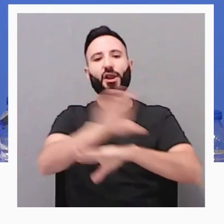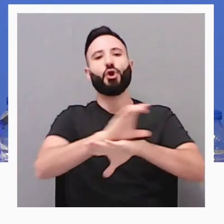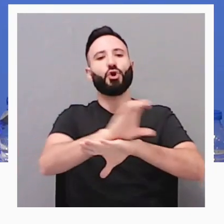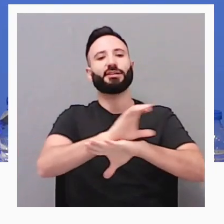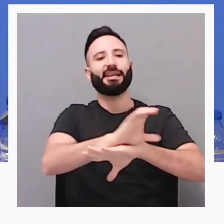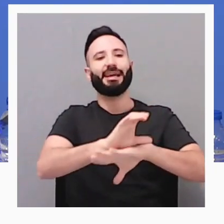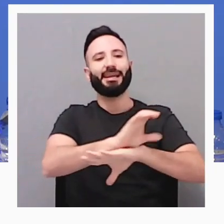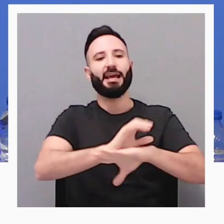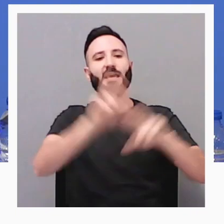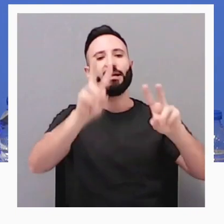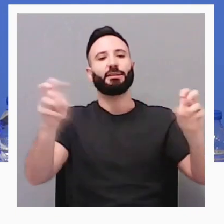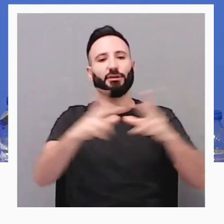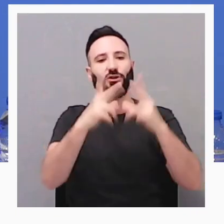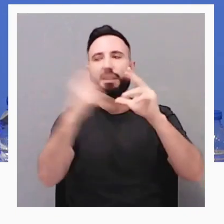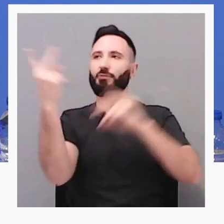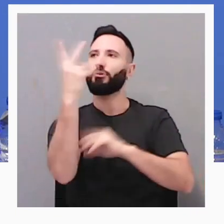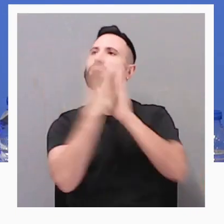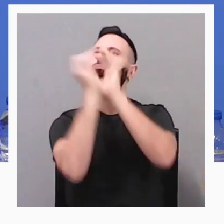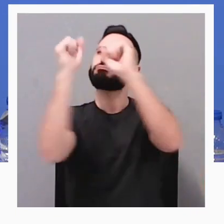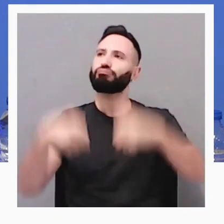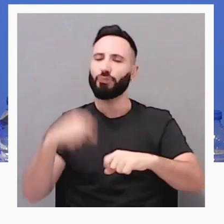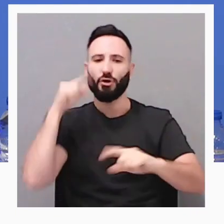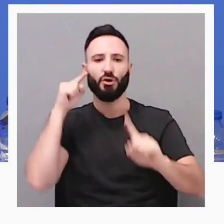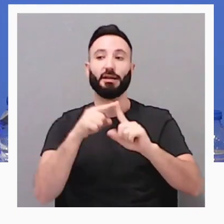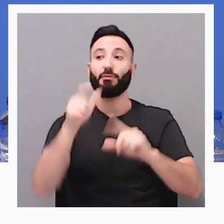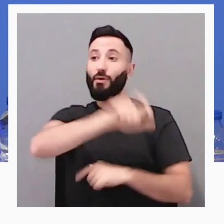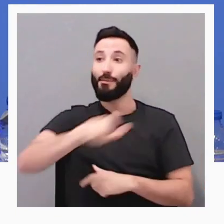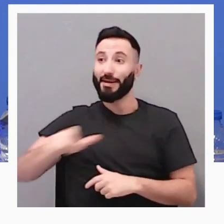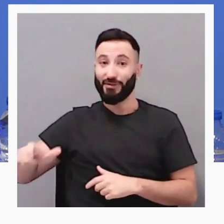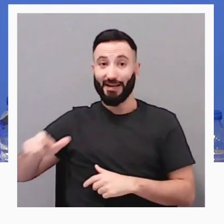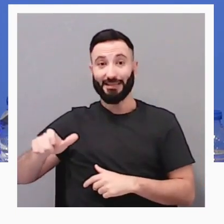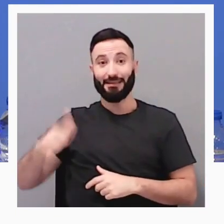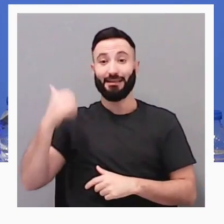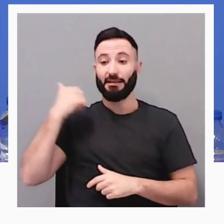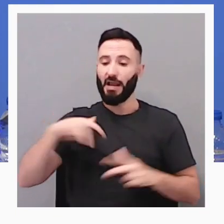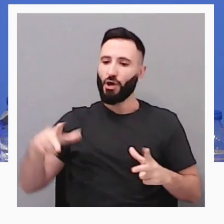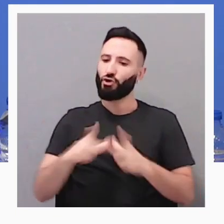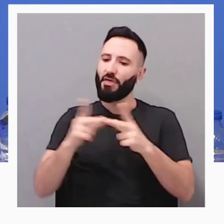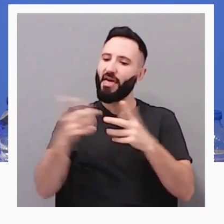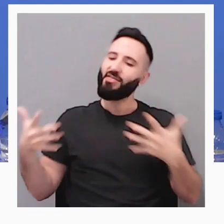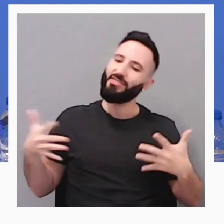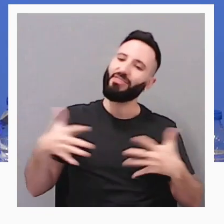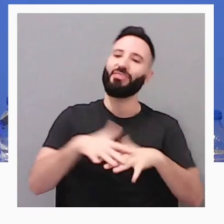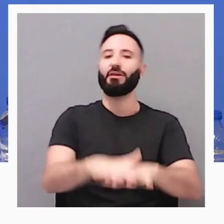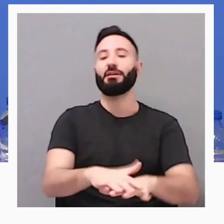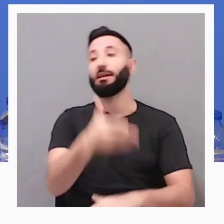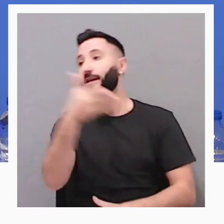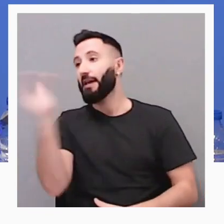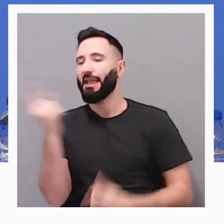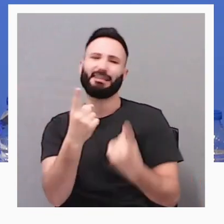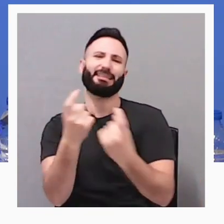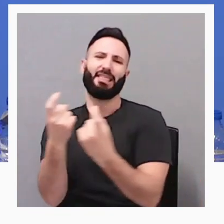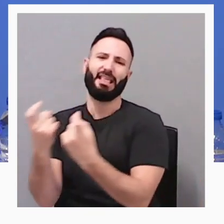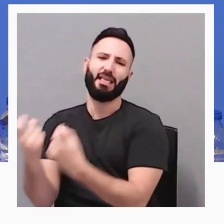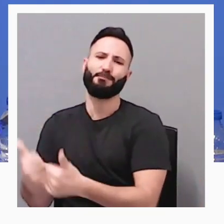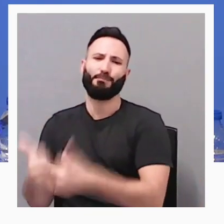de Asuntos Sociales para integrar a estas personas en la sociedad. Son personas que tienen más necesidad que otras, en algún momento dado